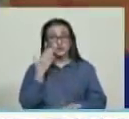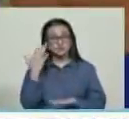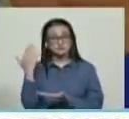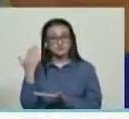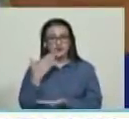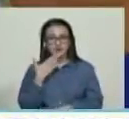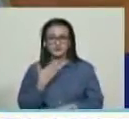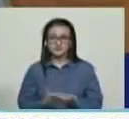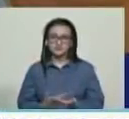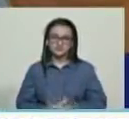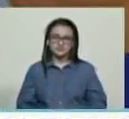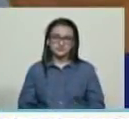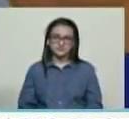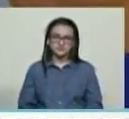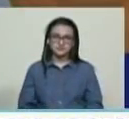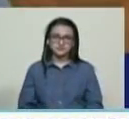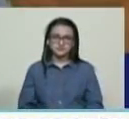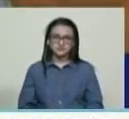Gracias.